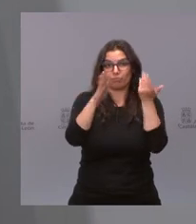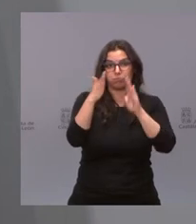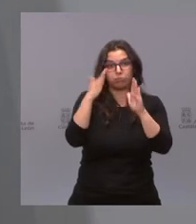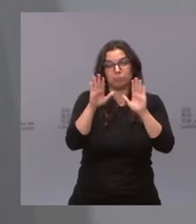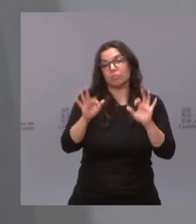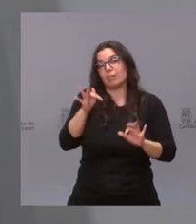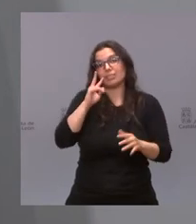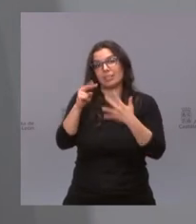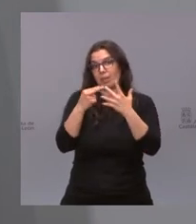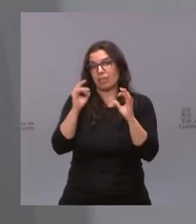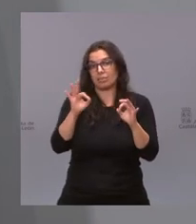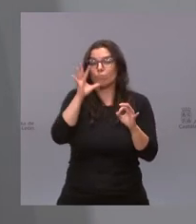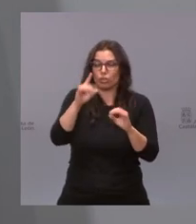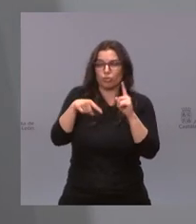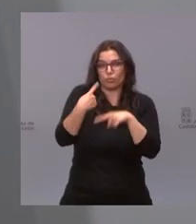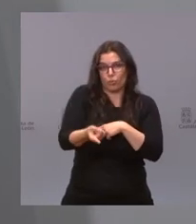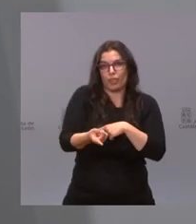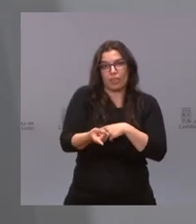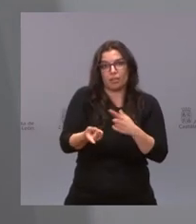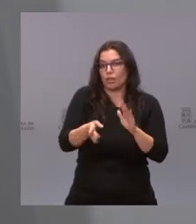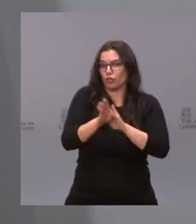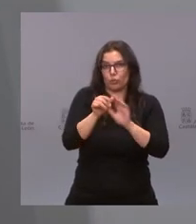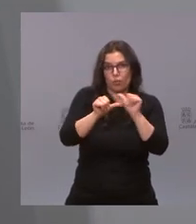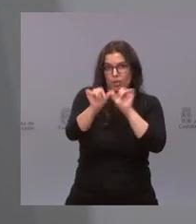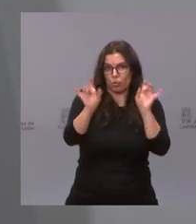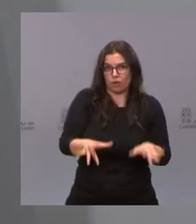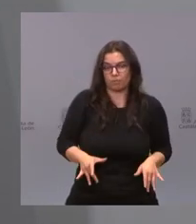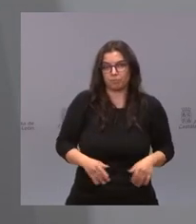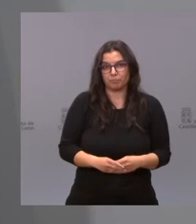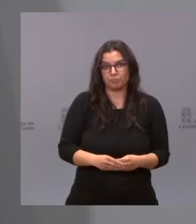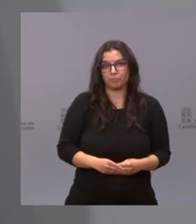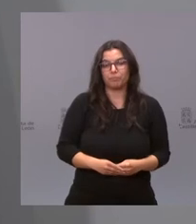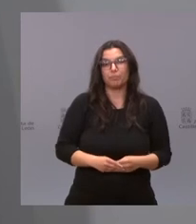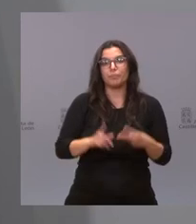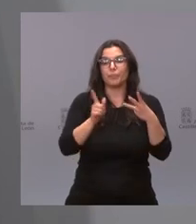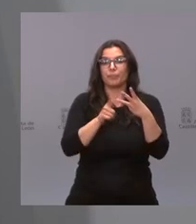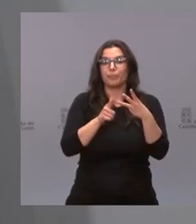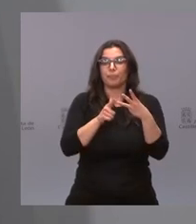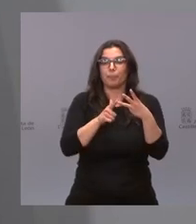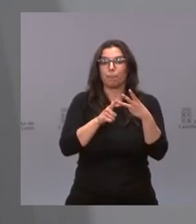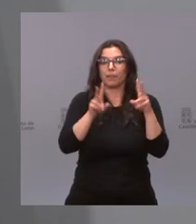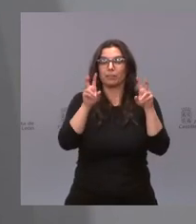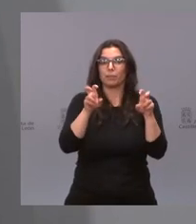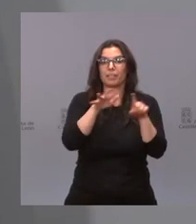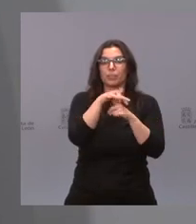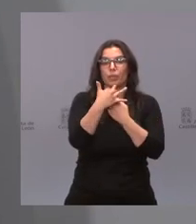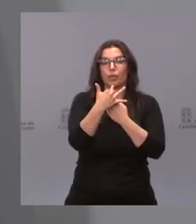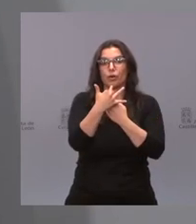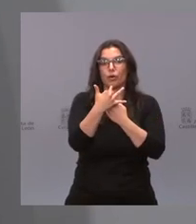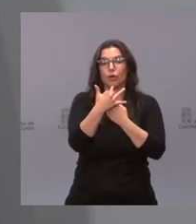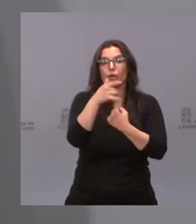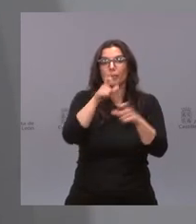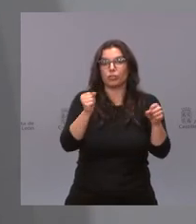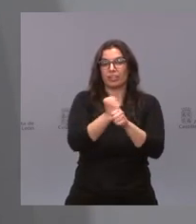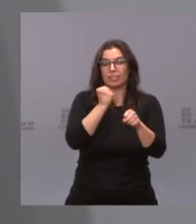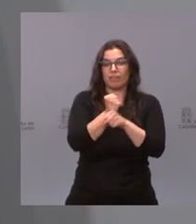ocurrido y eso es lo que va a seguir ocurriendo. Sobre la situación de los empleados